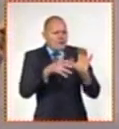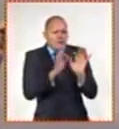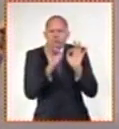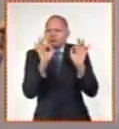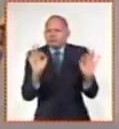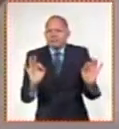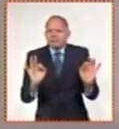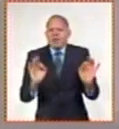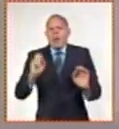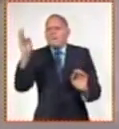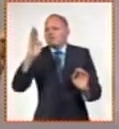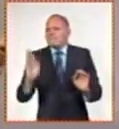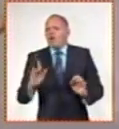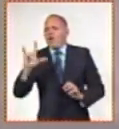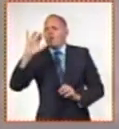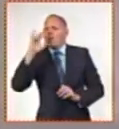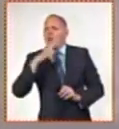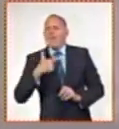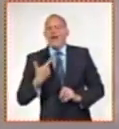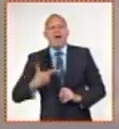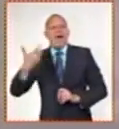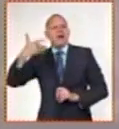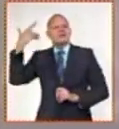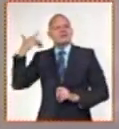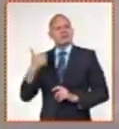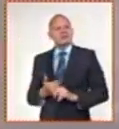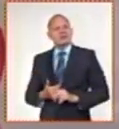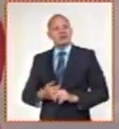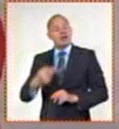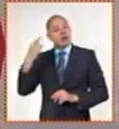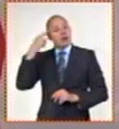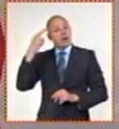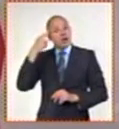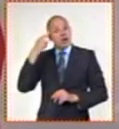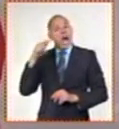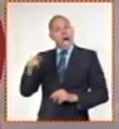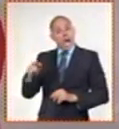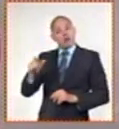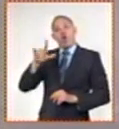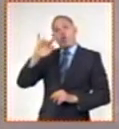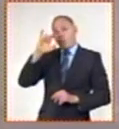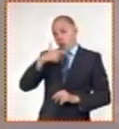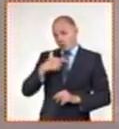Lula. Acuérdate que en el caso de Lula